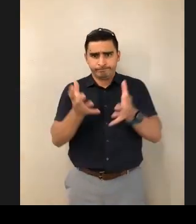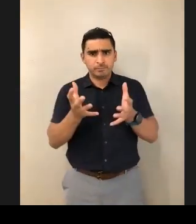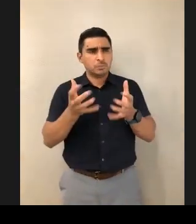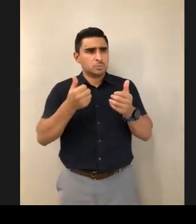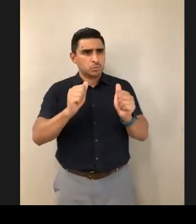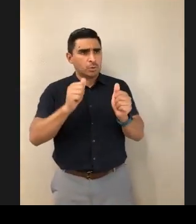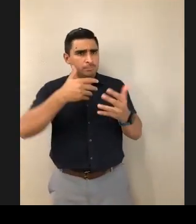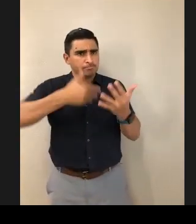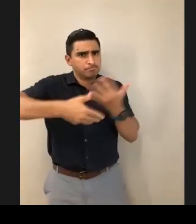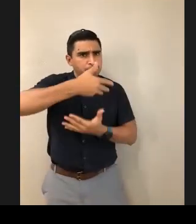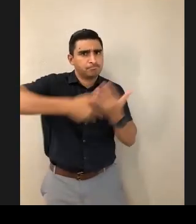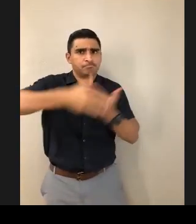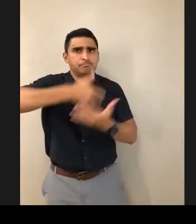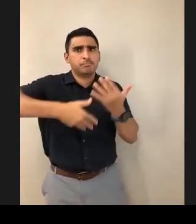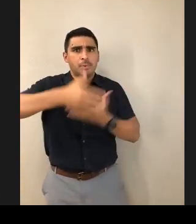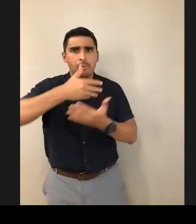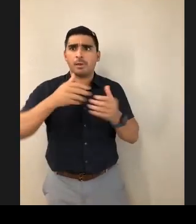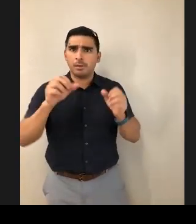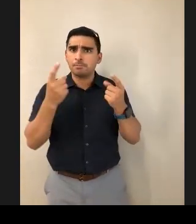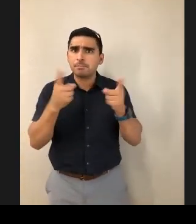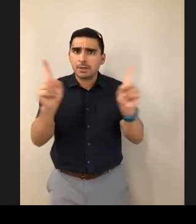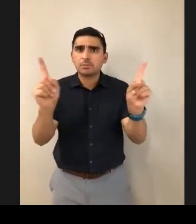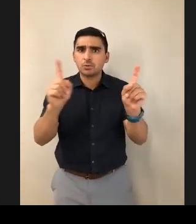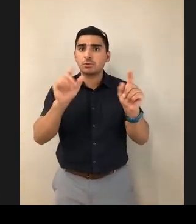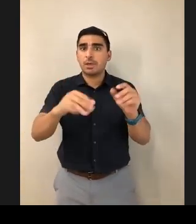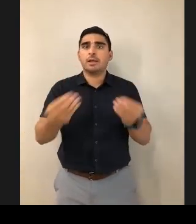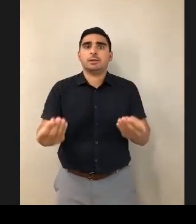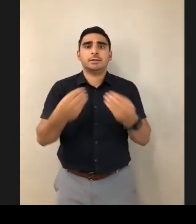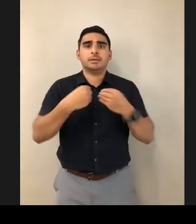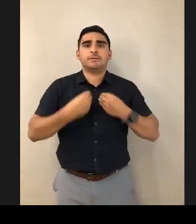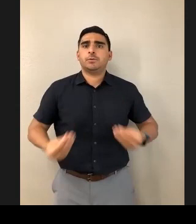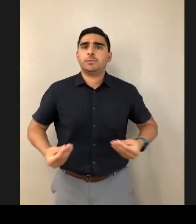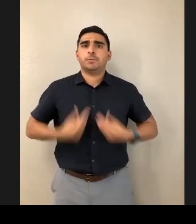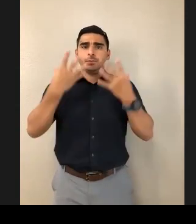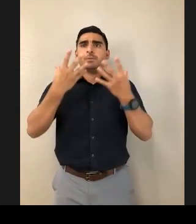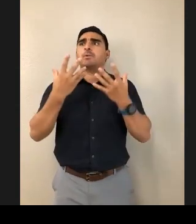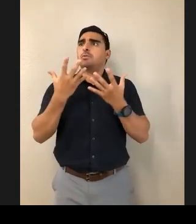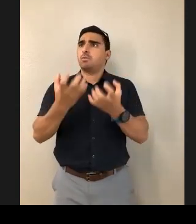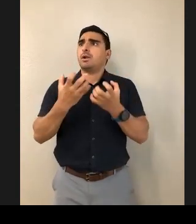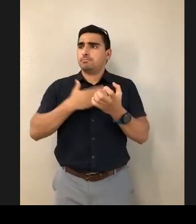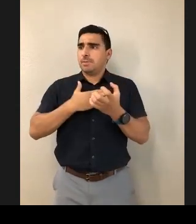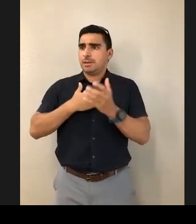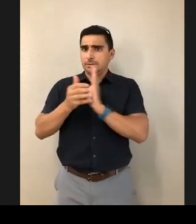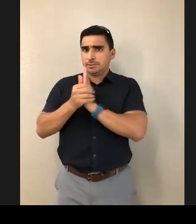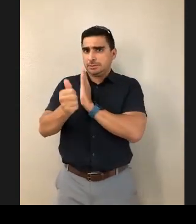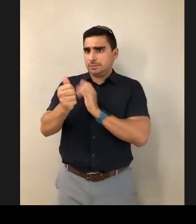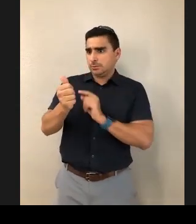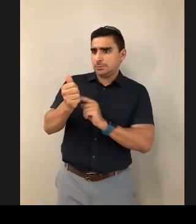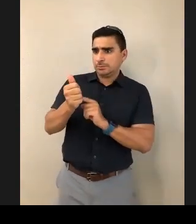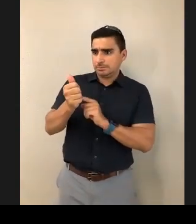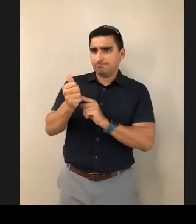que la comunidad se vea a la policía y viceversa. Y yo quise